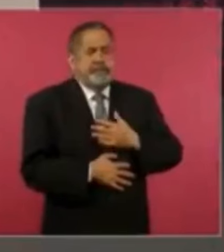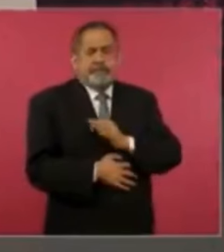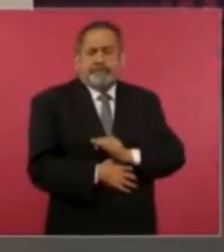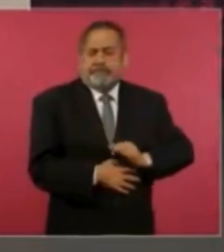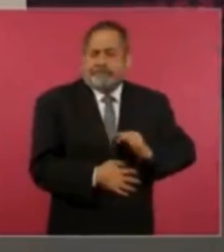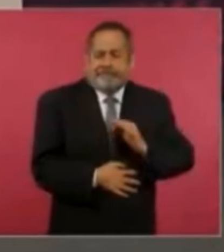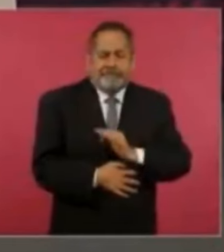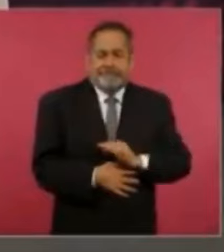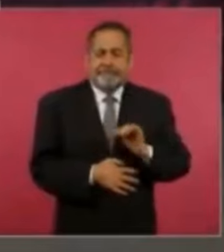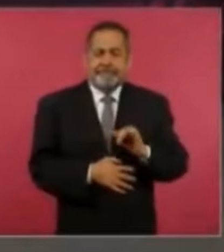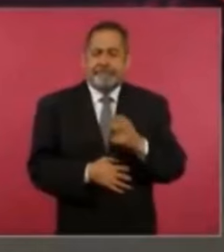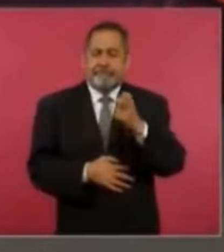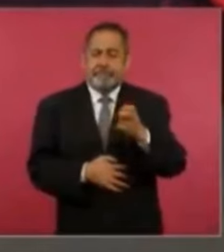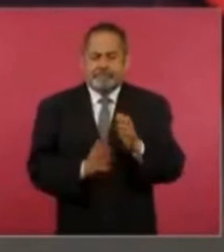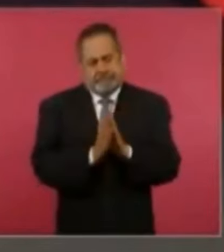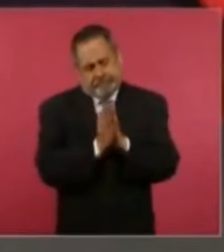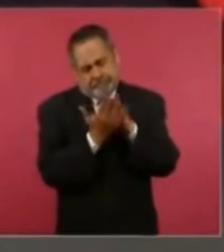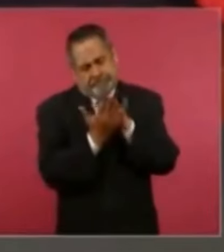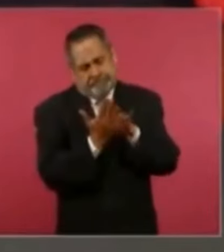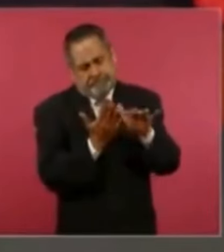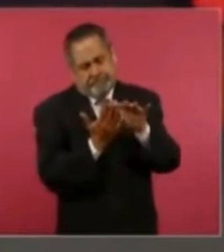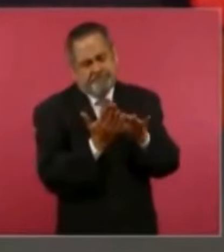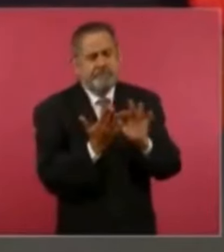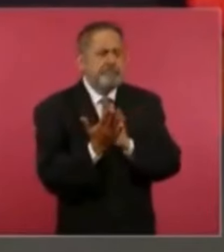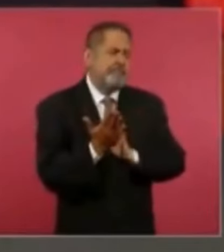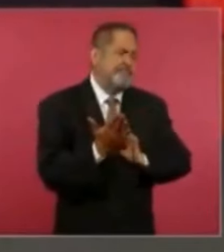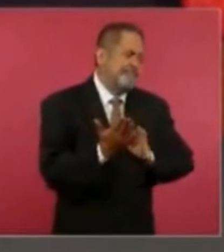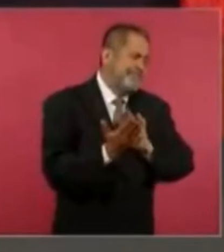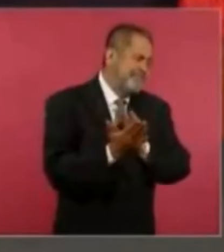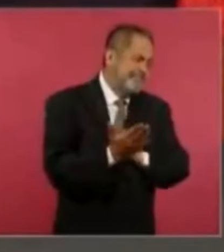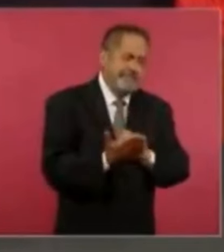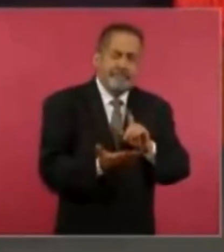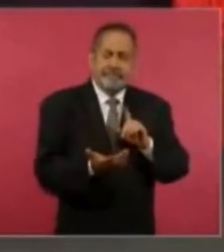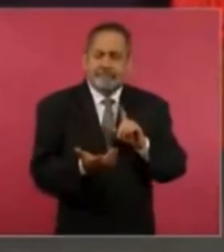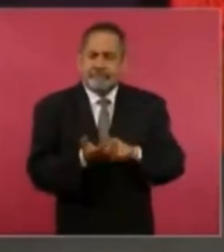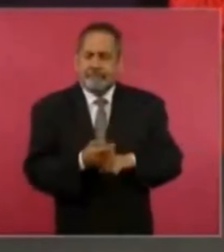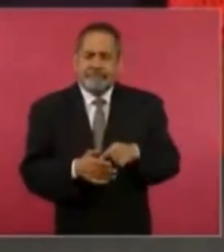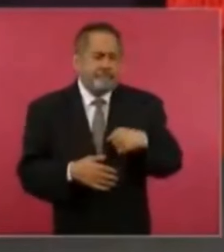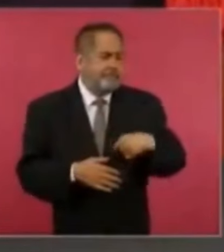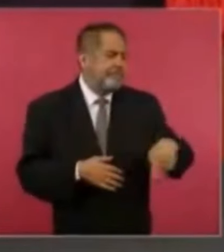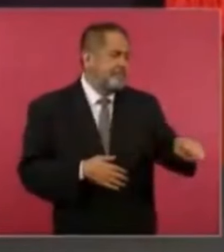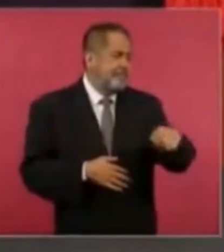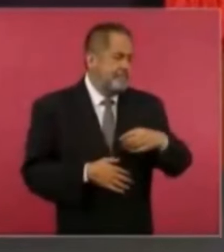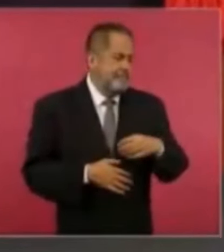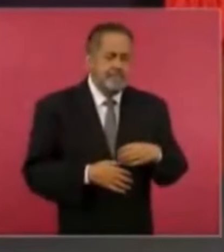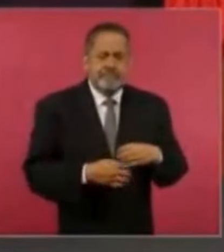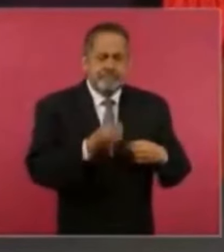Soy feliz leyendo un libro, soy feliz comiéndome